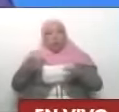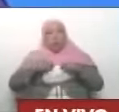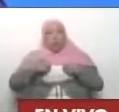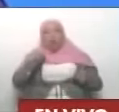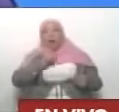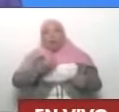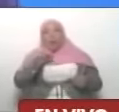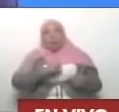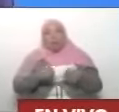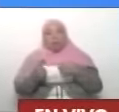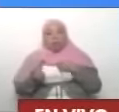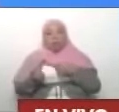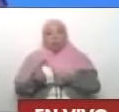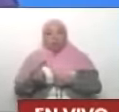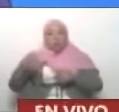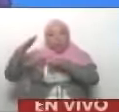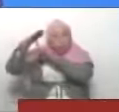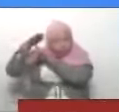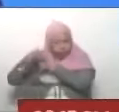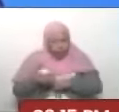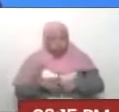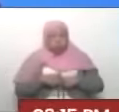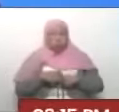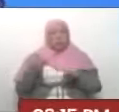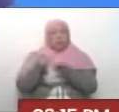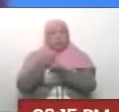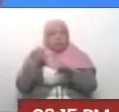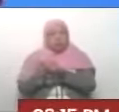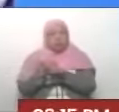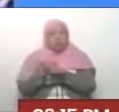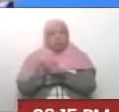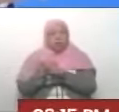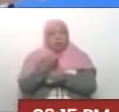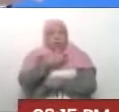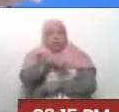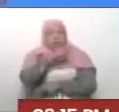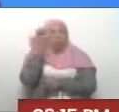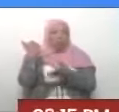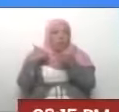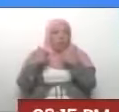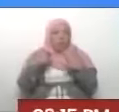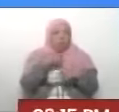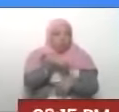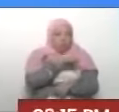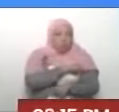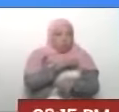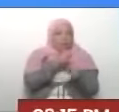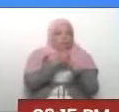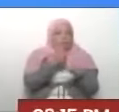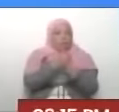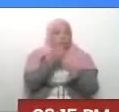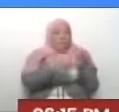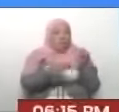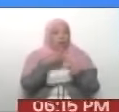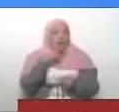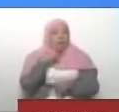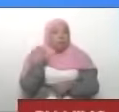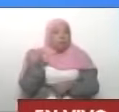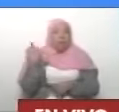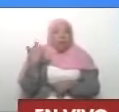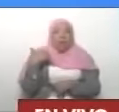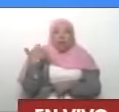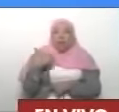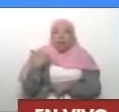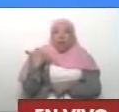resistimos, los que fuimos oprimidos, explotados por el colonialismo primero y después por los apellidos. Y eso nos permite hablar de